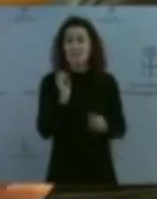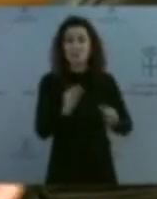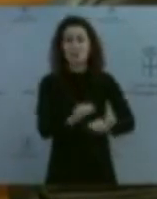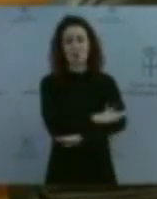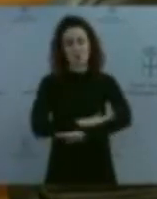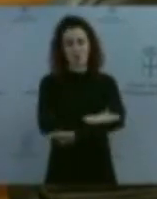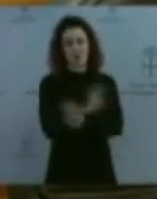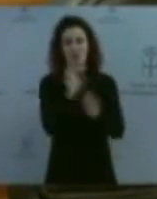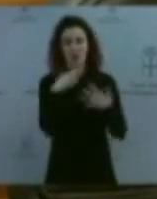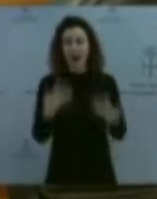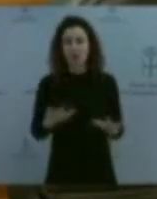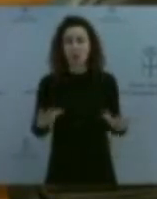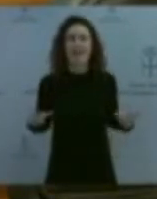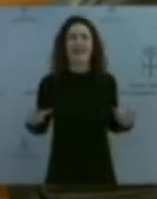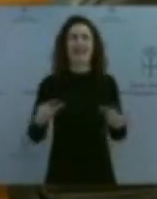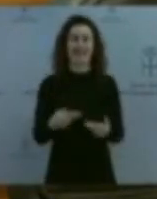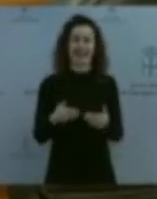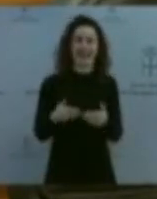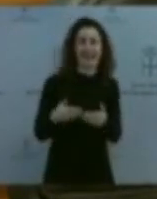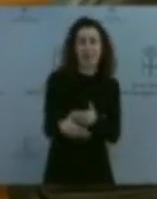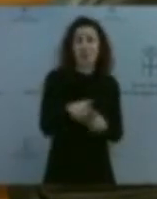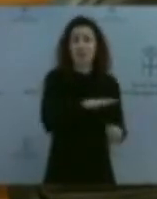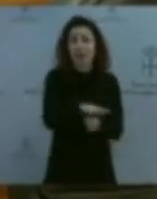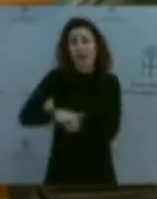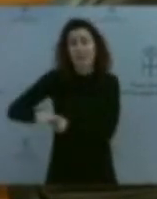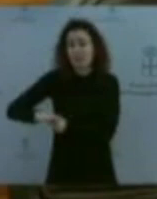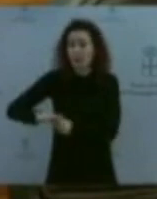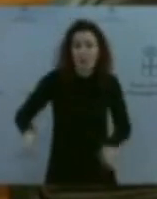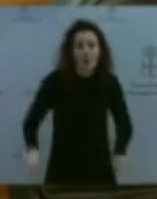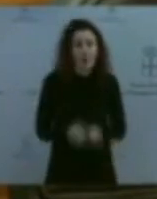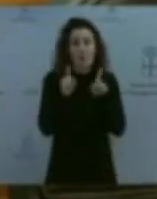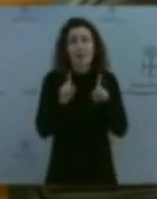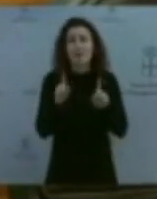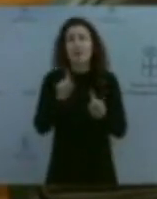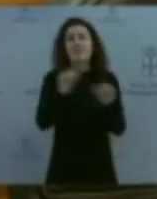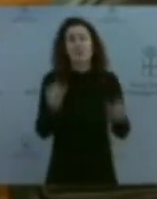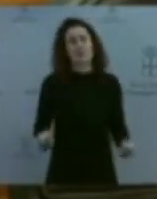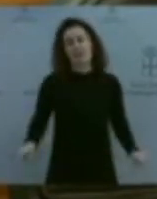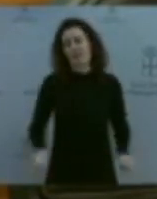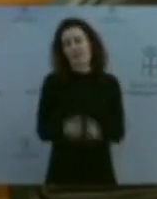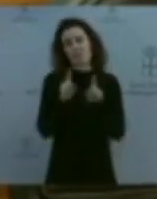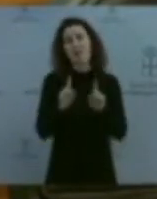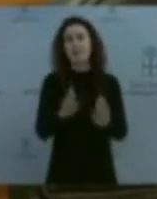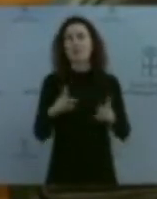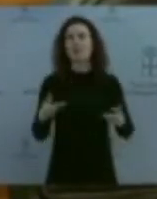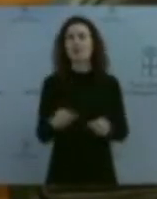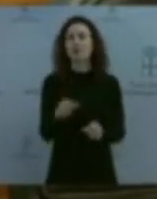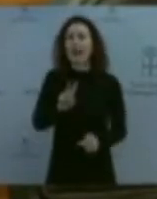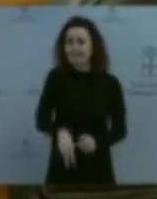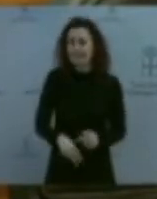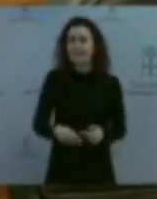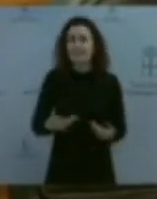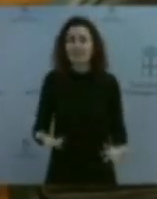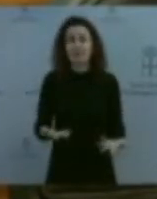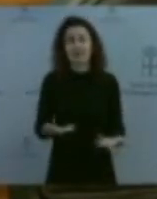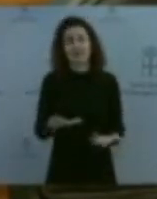el ámbito que sea y en el formato que sea, nos parece obvio que estará cometiendo un tremendo error, pero también una gran injusticia. El